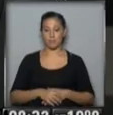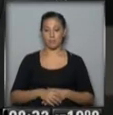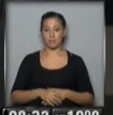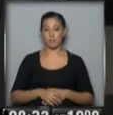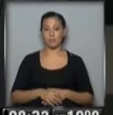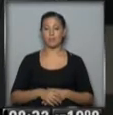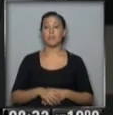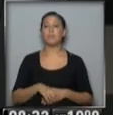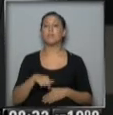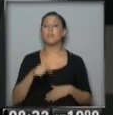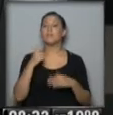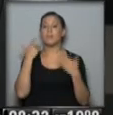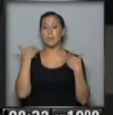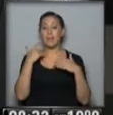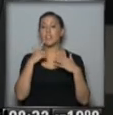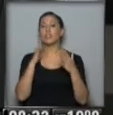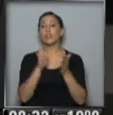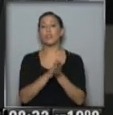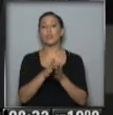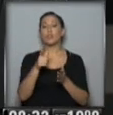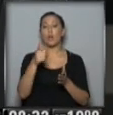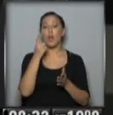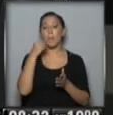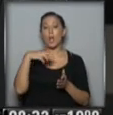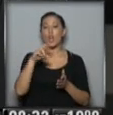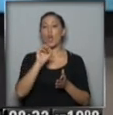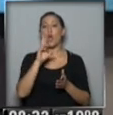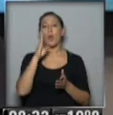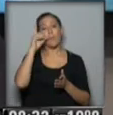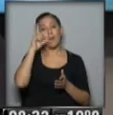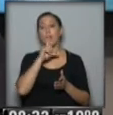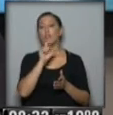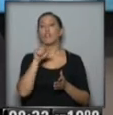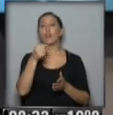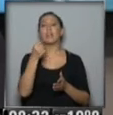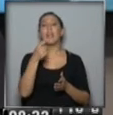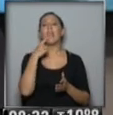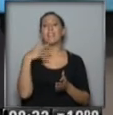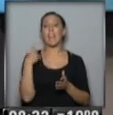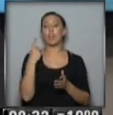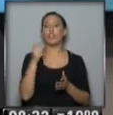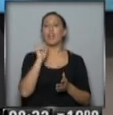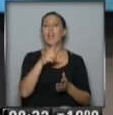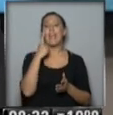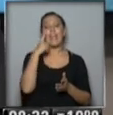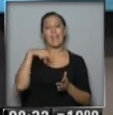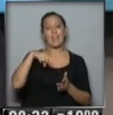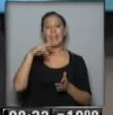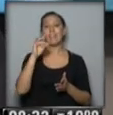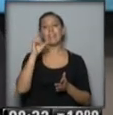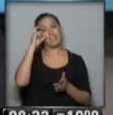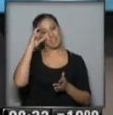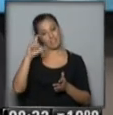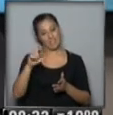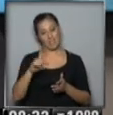y estamos junto a patricia con norberto itzcovich él es el director técnico del indec buenos dias 5 bits muchas gracias por estar en dar